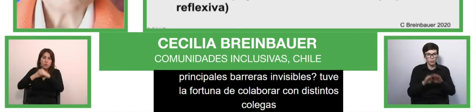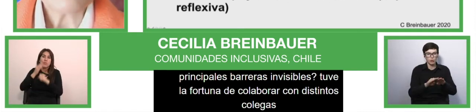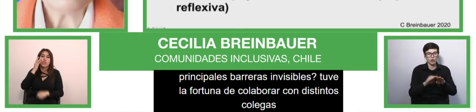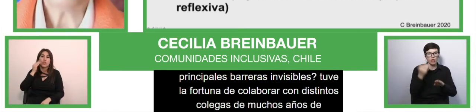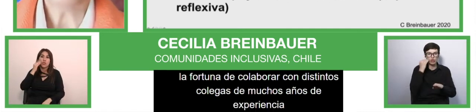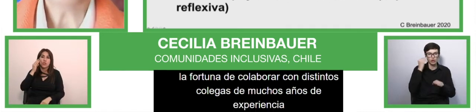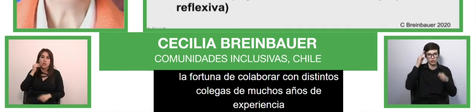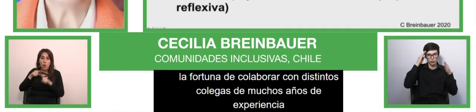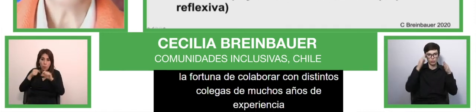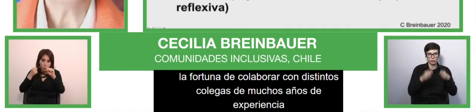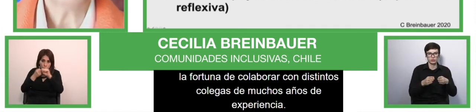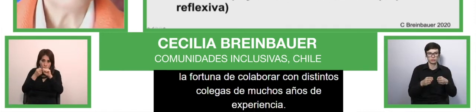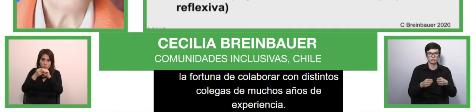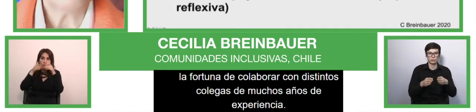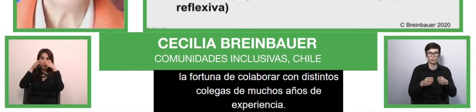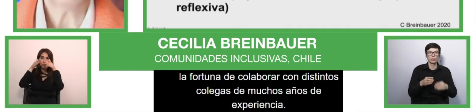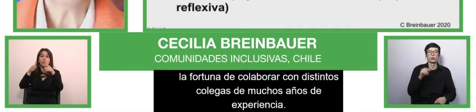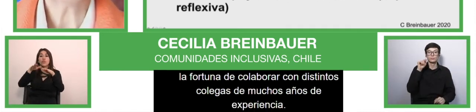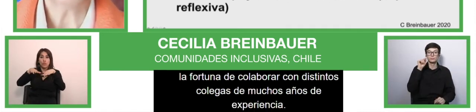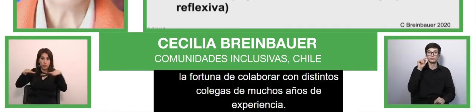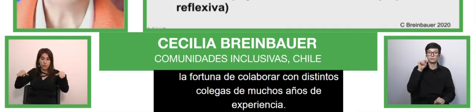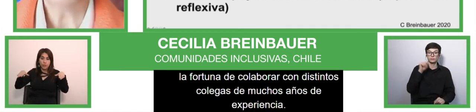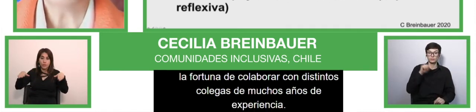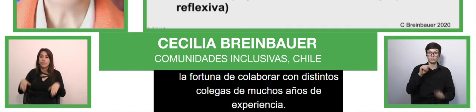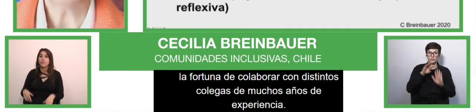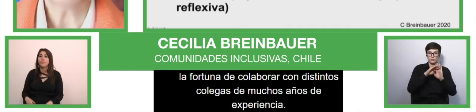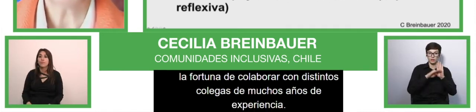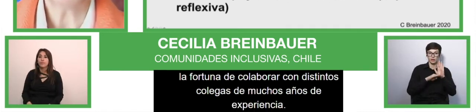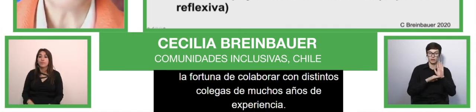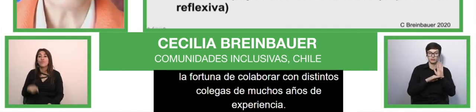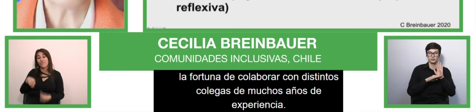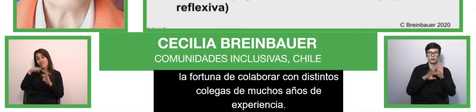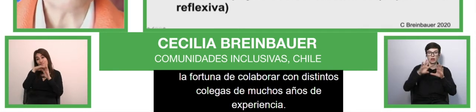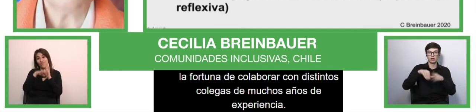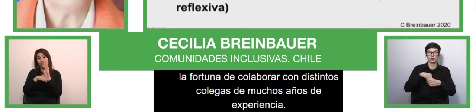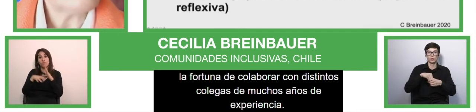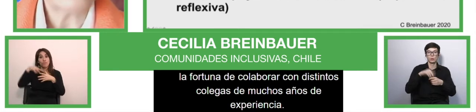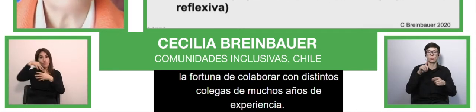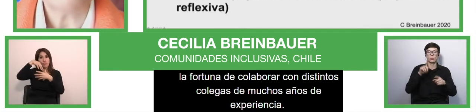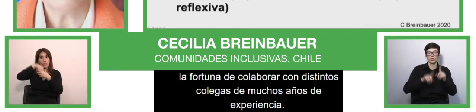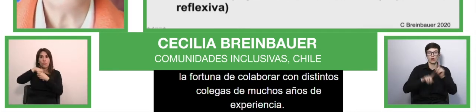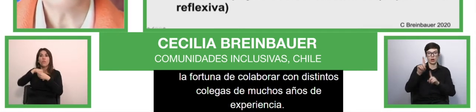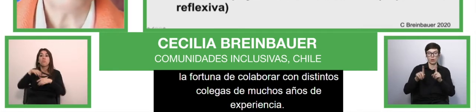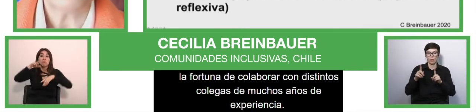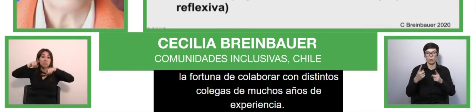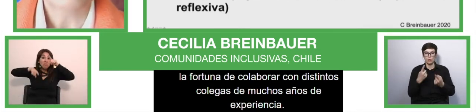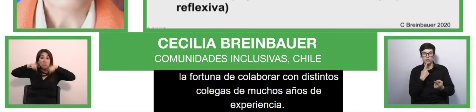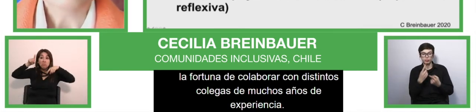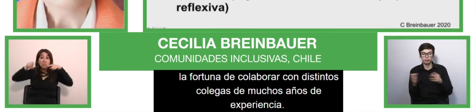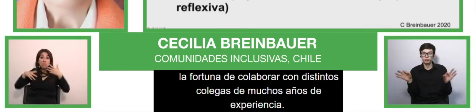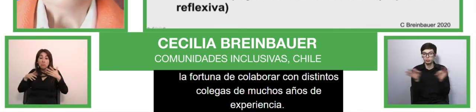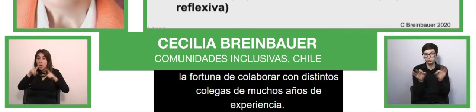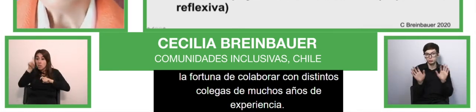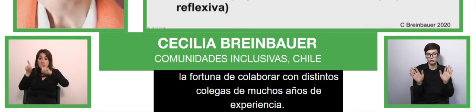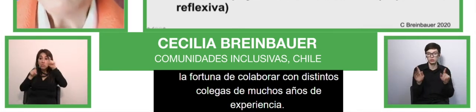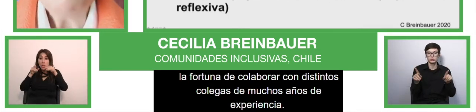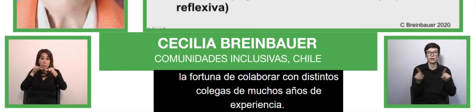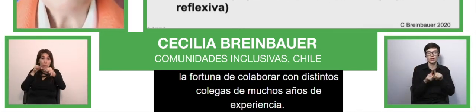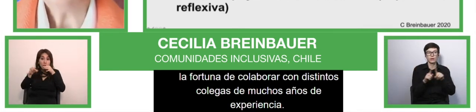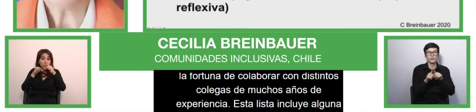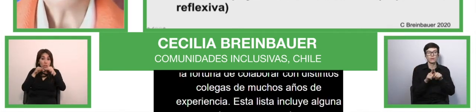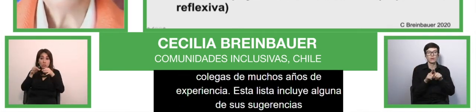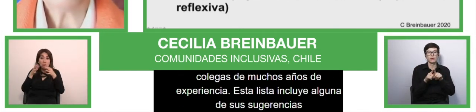y esta lista es incluye algunas de sus sugerencias también y ciertamente no es una es